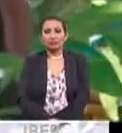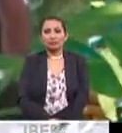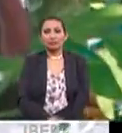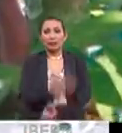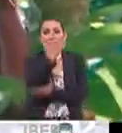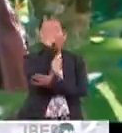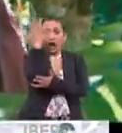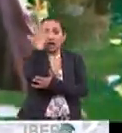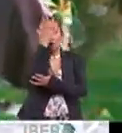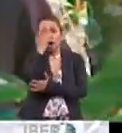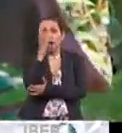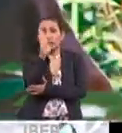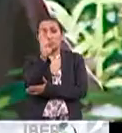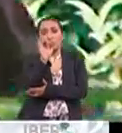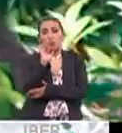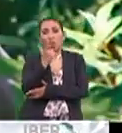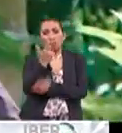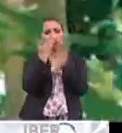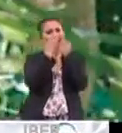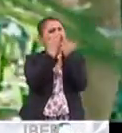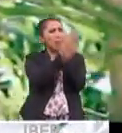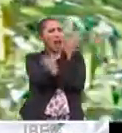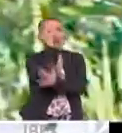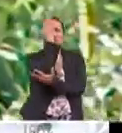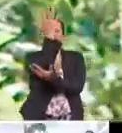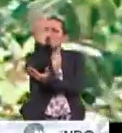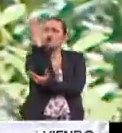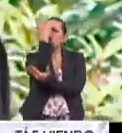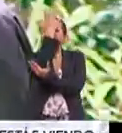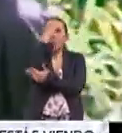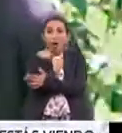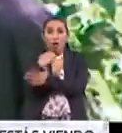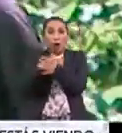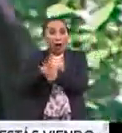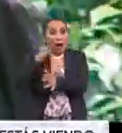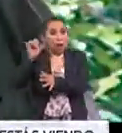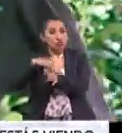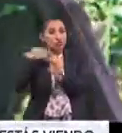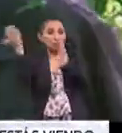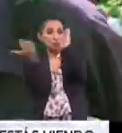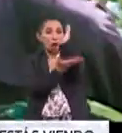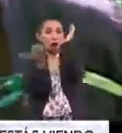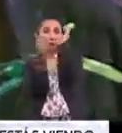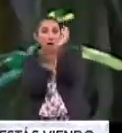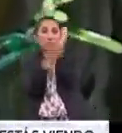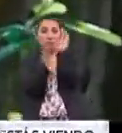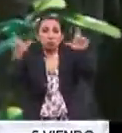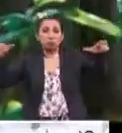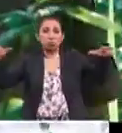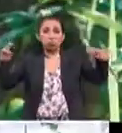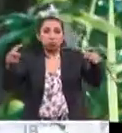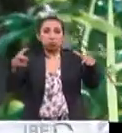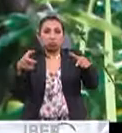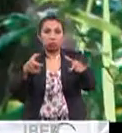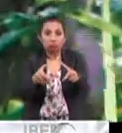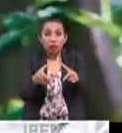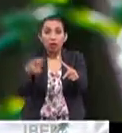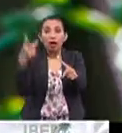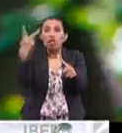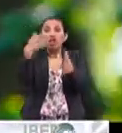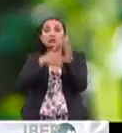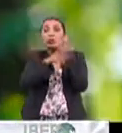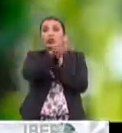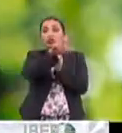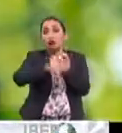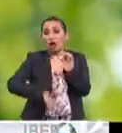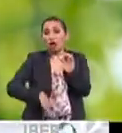Los árboles de Bong solían ser abundantes aquí, pero la sobreexplotación está amenazando su existencia. En 2008,